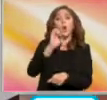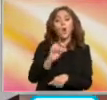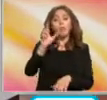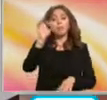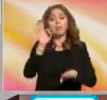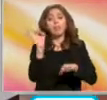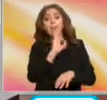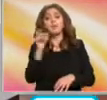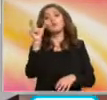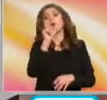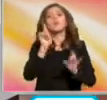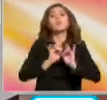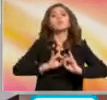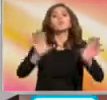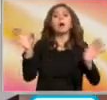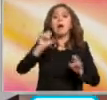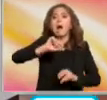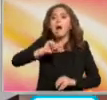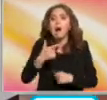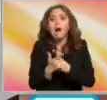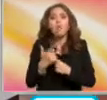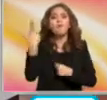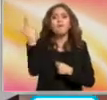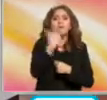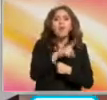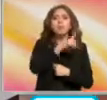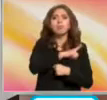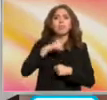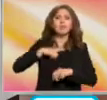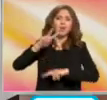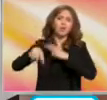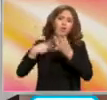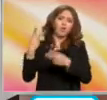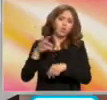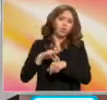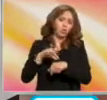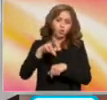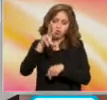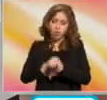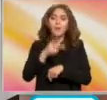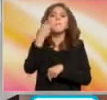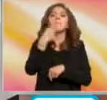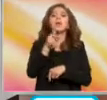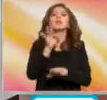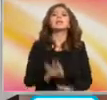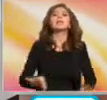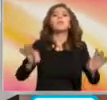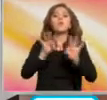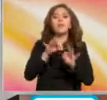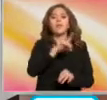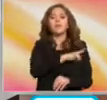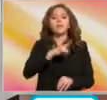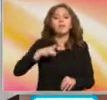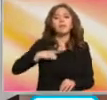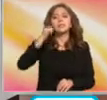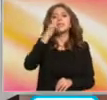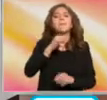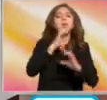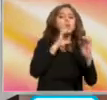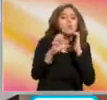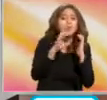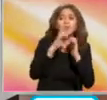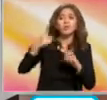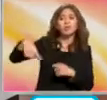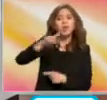consulta, sino tenerlo claro. como la rutina normal, como ir al Aquí lo oftalmólogo importante u otro tipo de- siempre es la comunicación. Sí, totalmente. Caemos siempre en lo mismo, pero